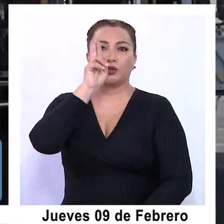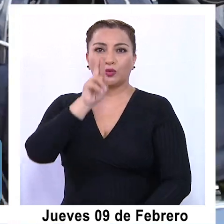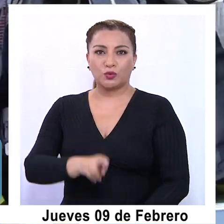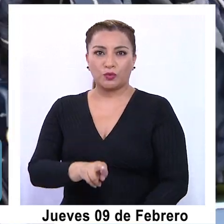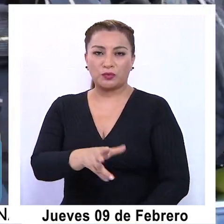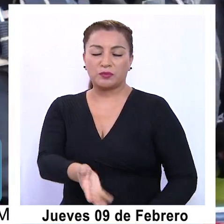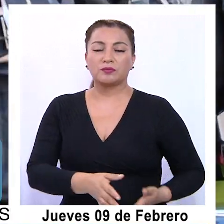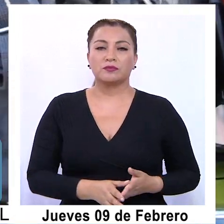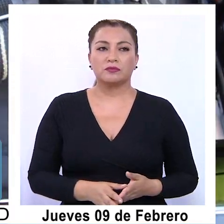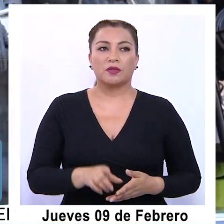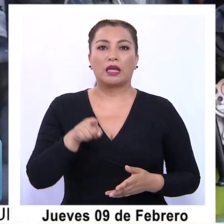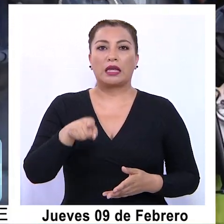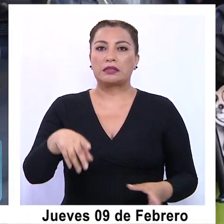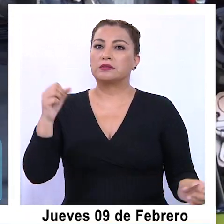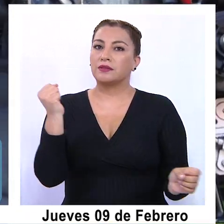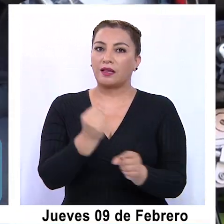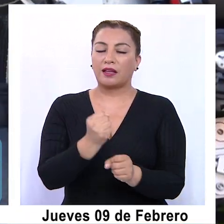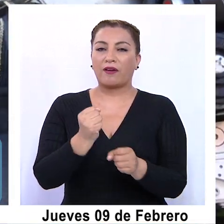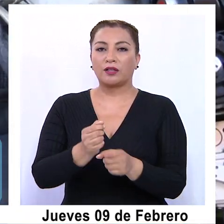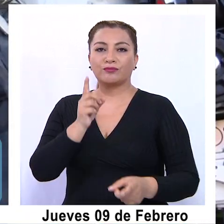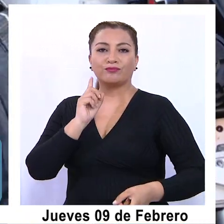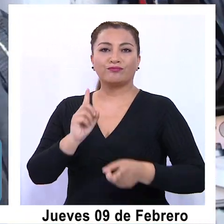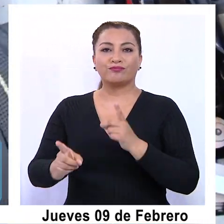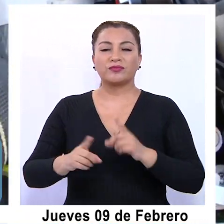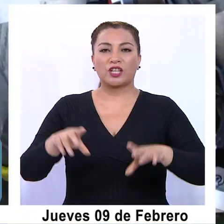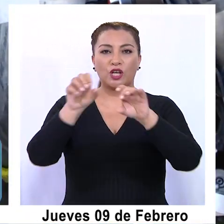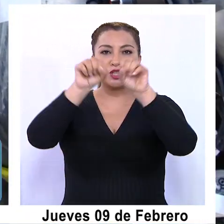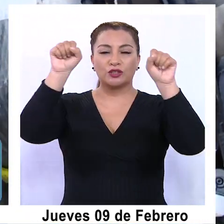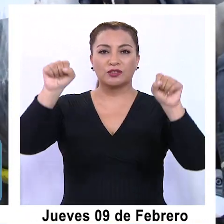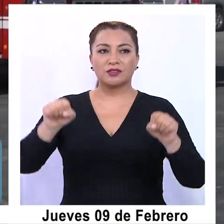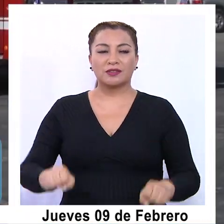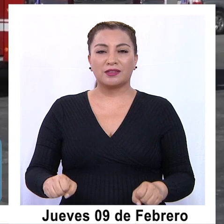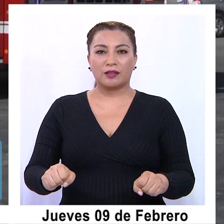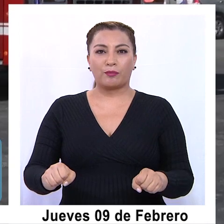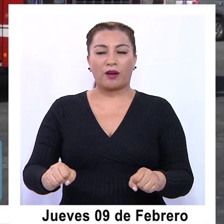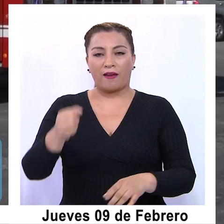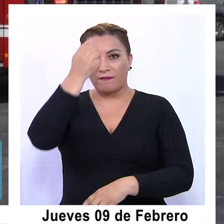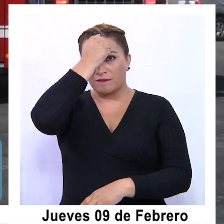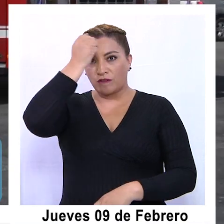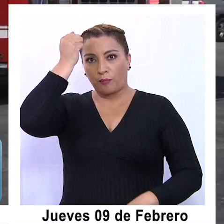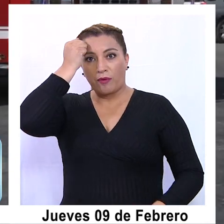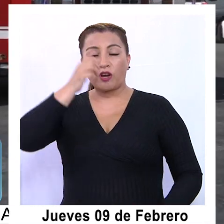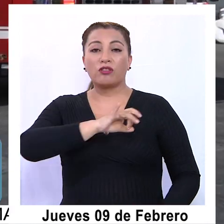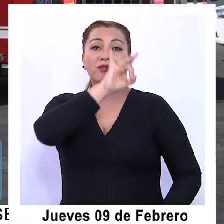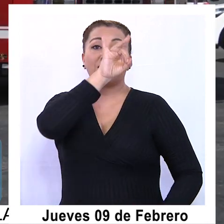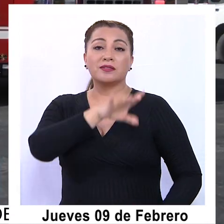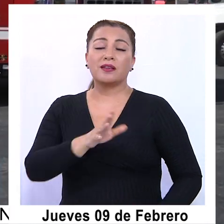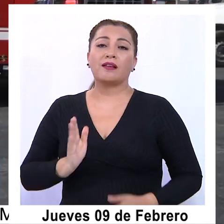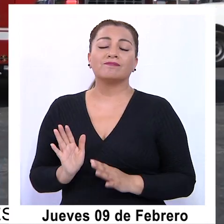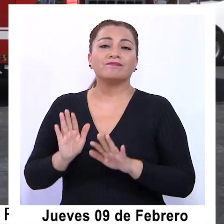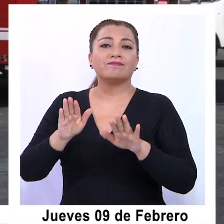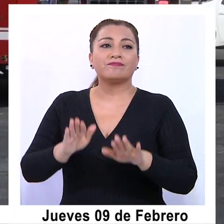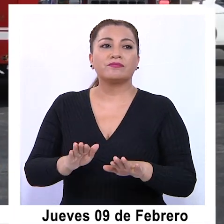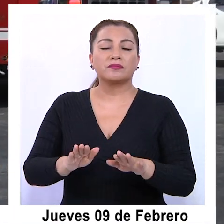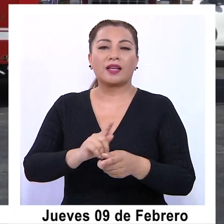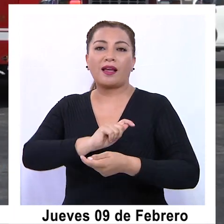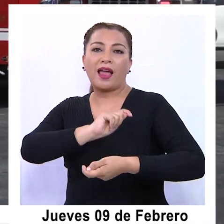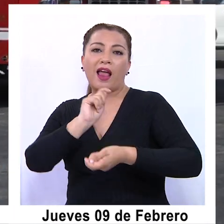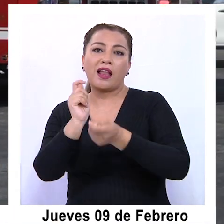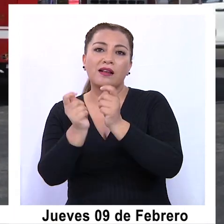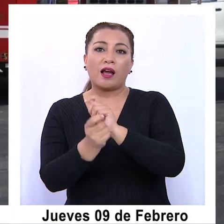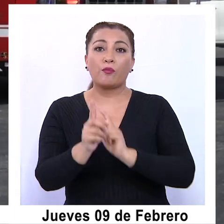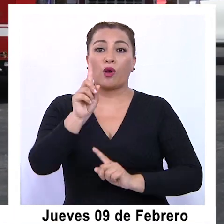país. Una operación coordinada por el Sistema Nacional de Operaciones de Bomberos de Chile que permitirá el recambio de